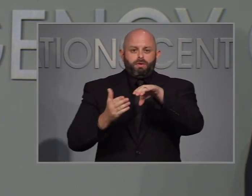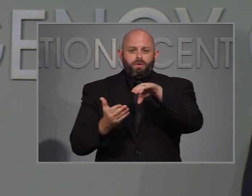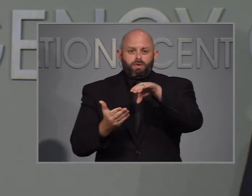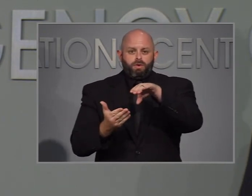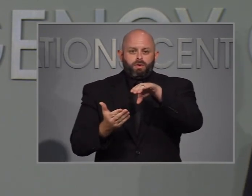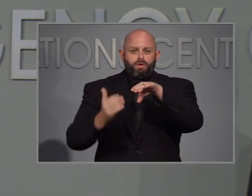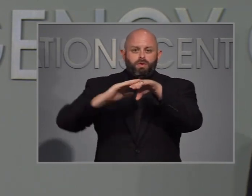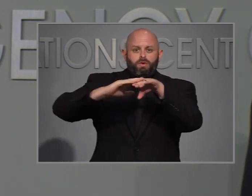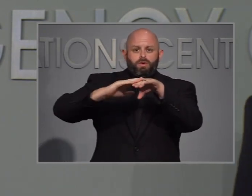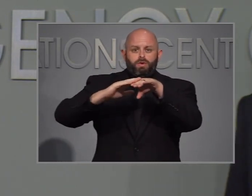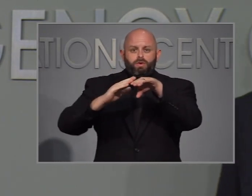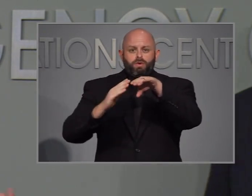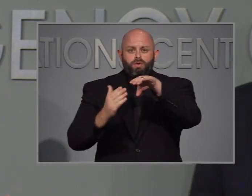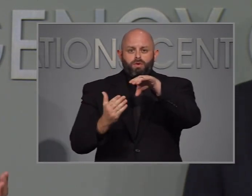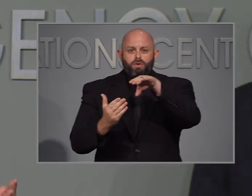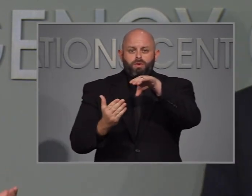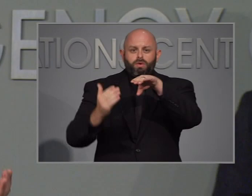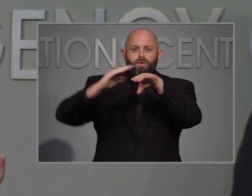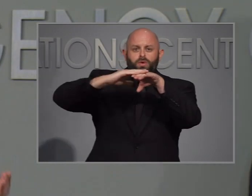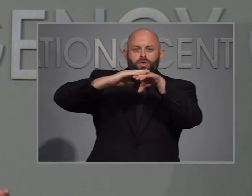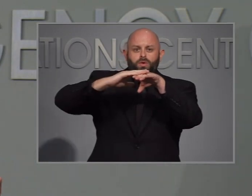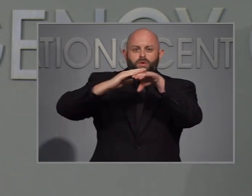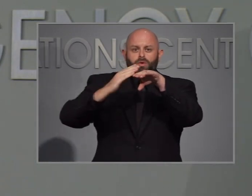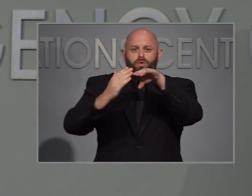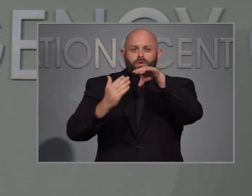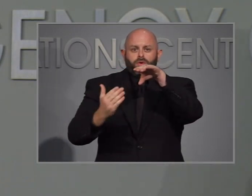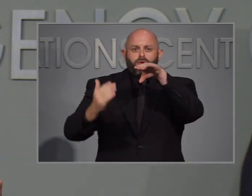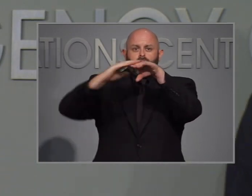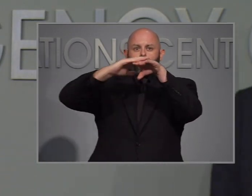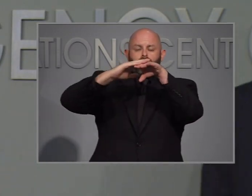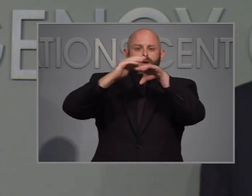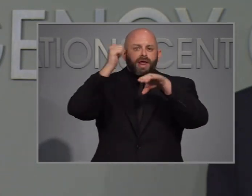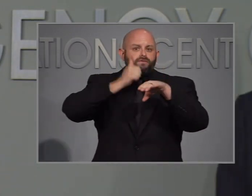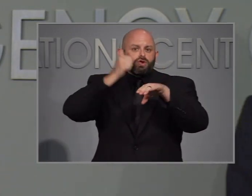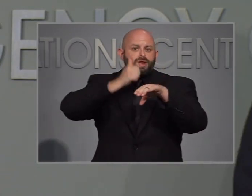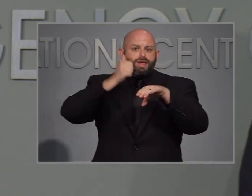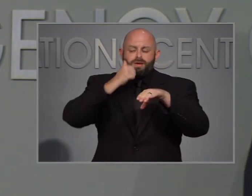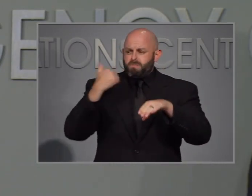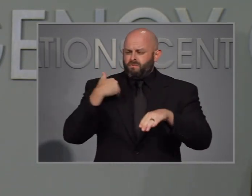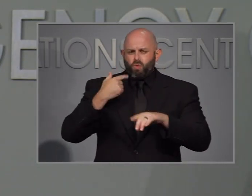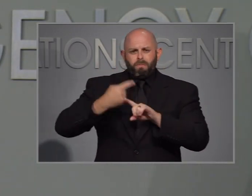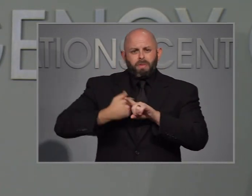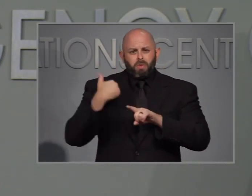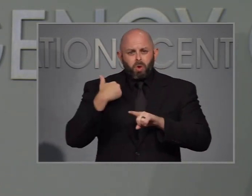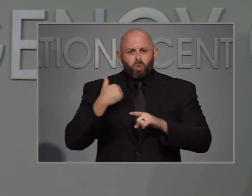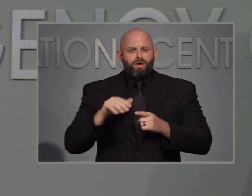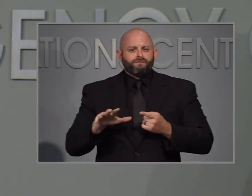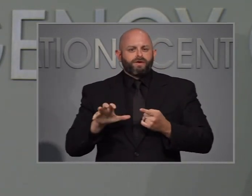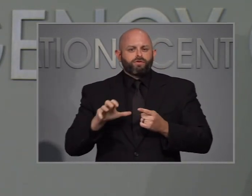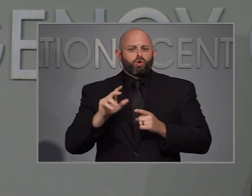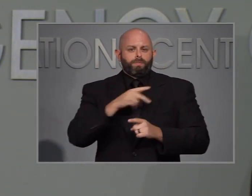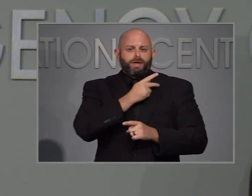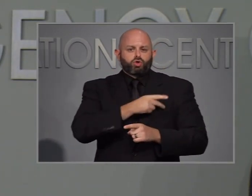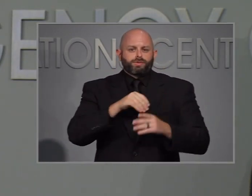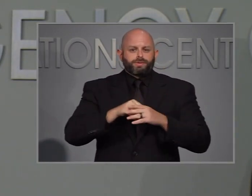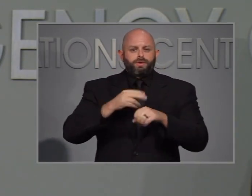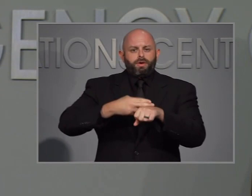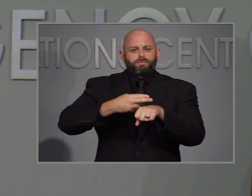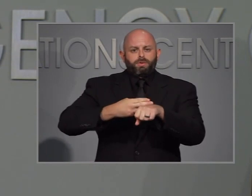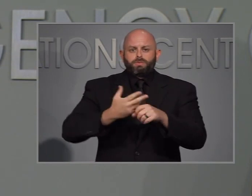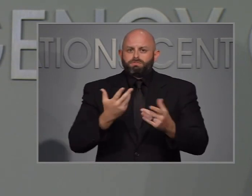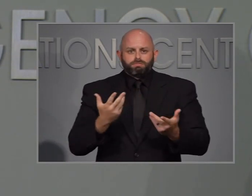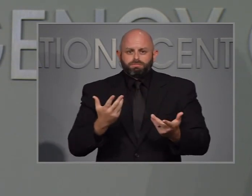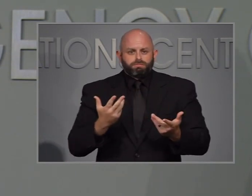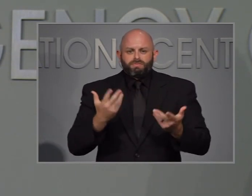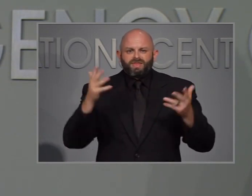visto un aumento gradual. Solíamos estar como en 500 y pico de pacientes, el número